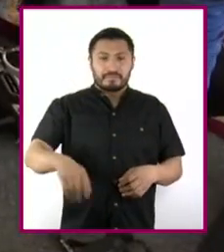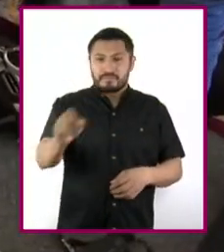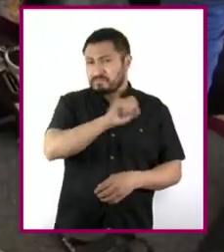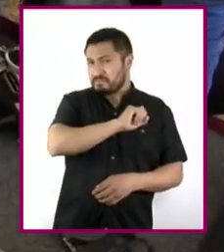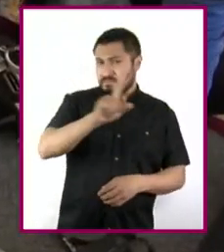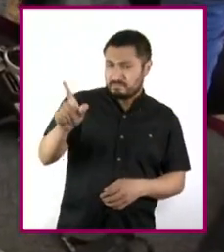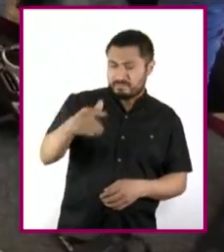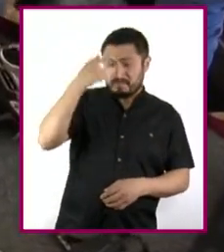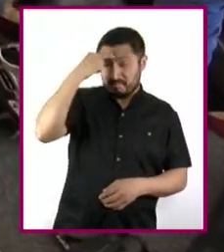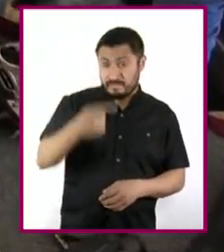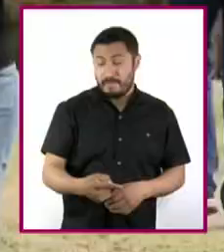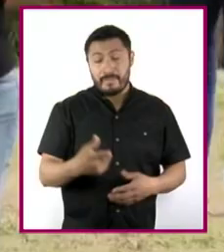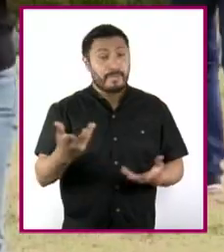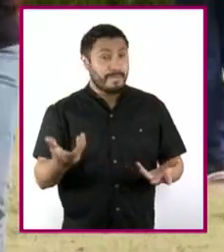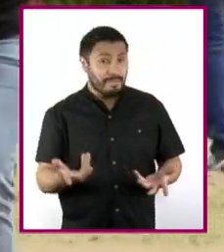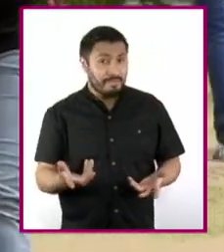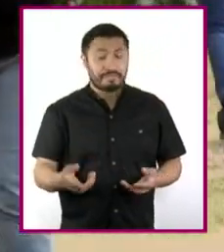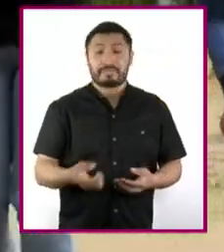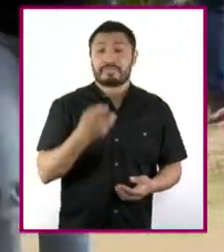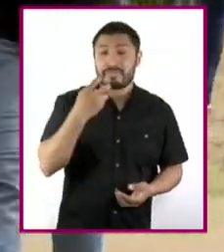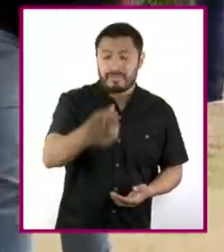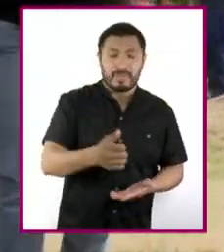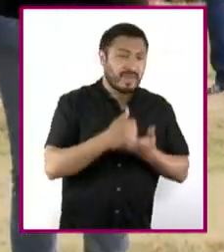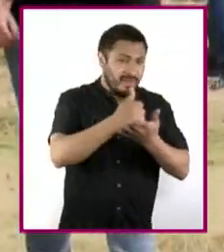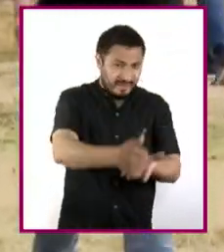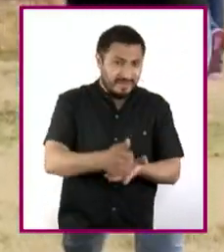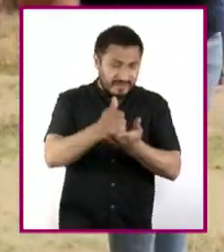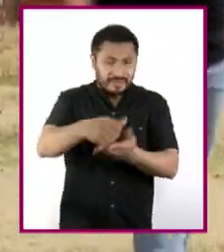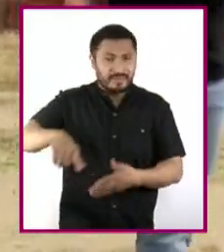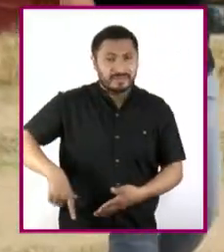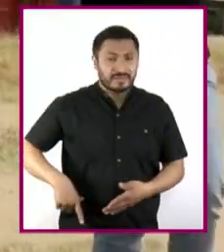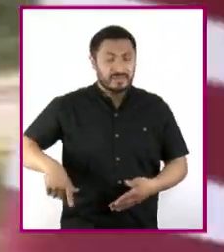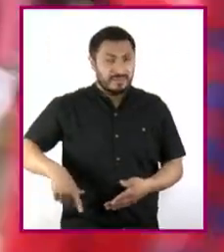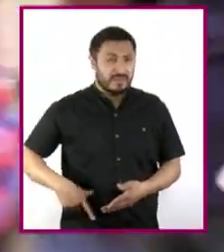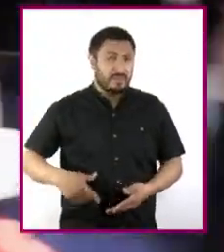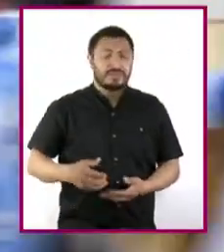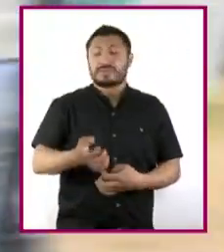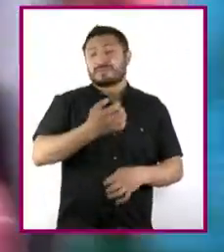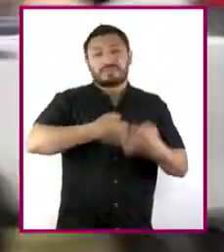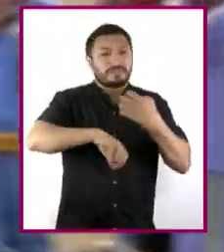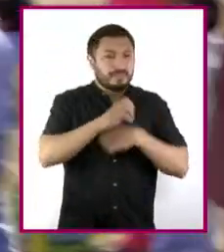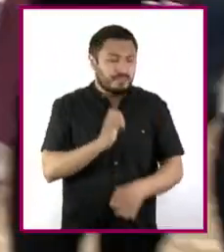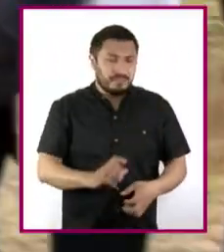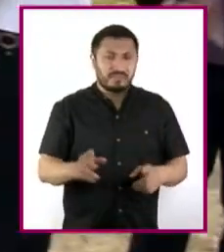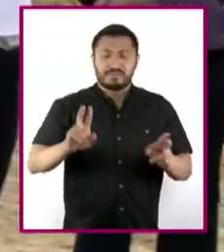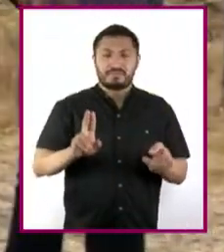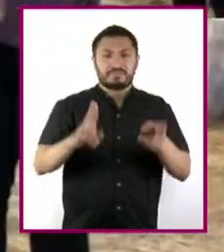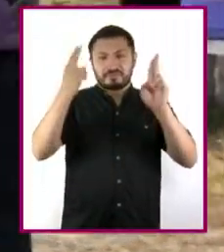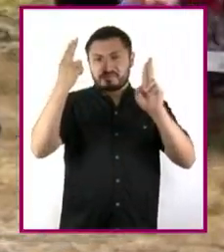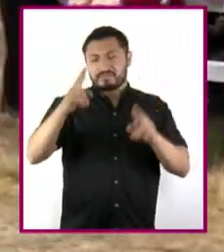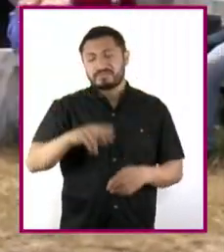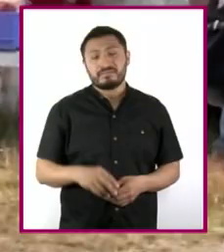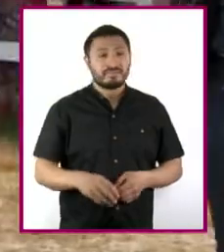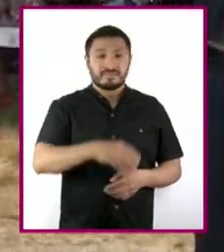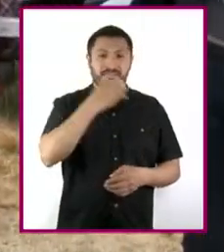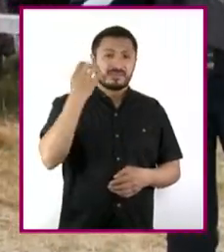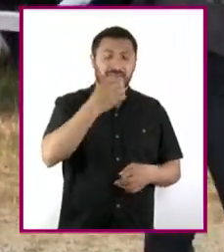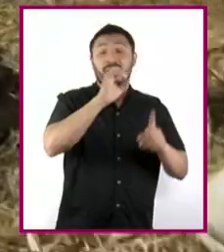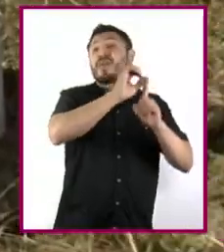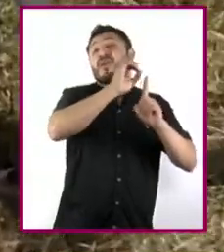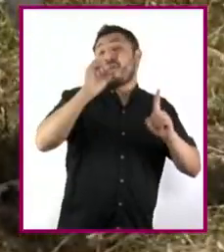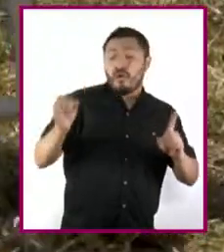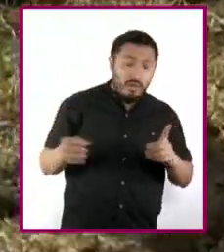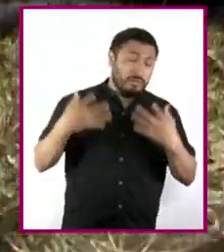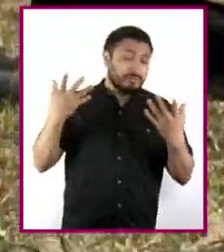profesional para brindar esos resultados a un gobierno, a una empresa, a una universidad, a una organización que